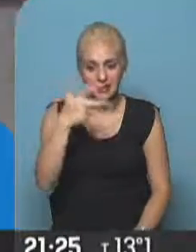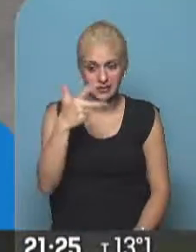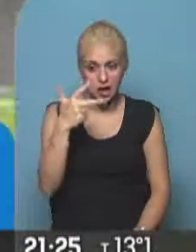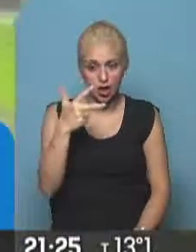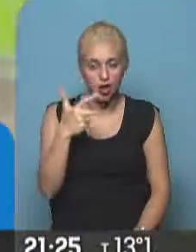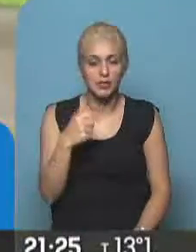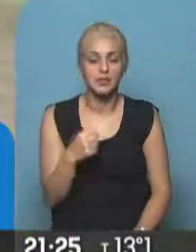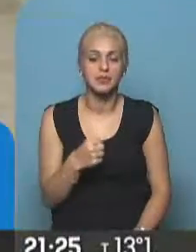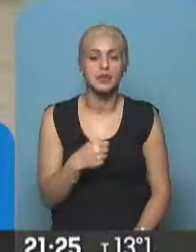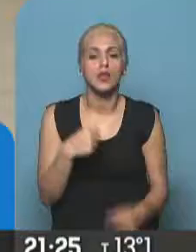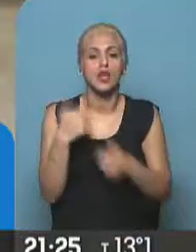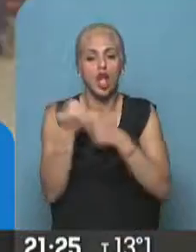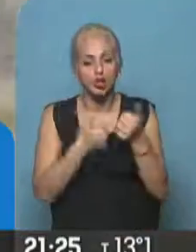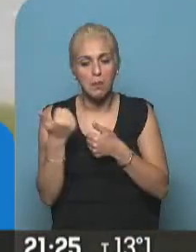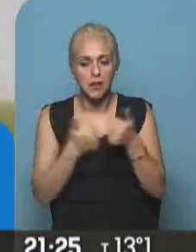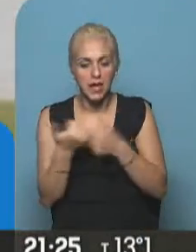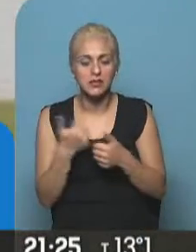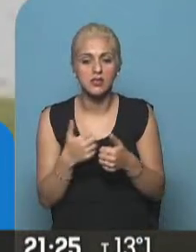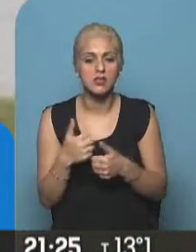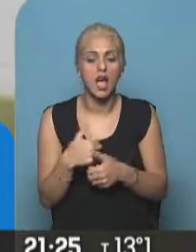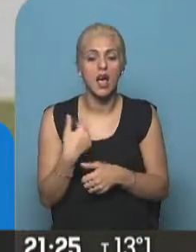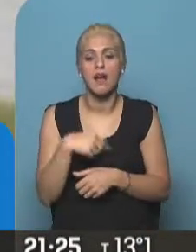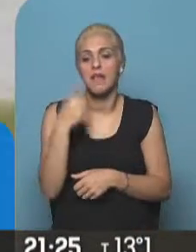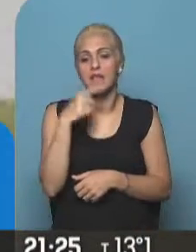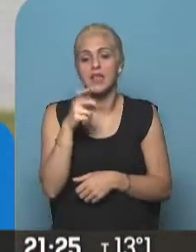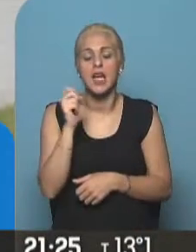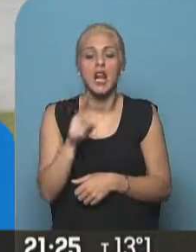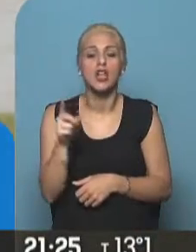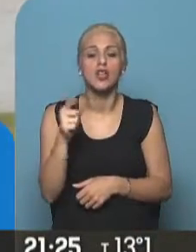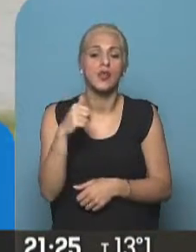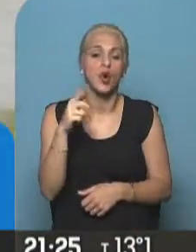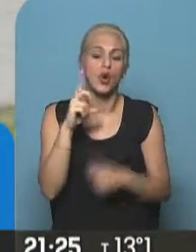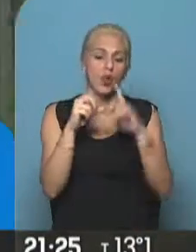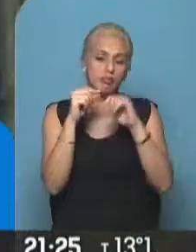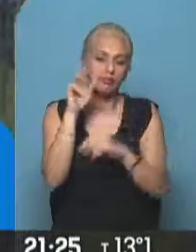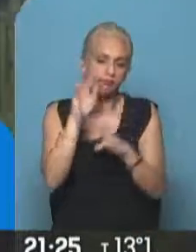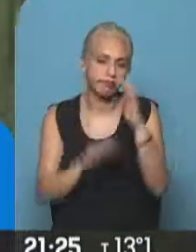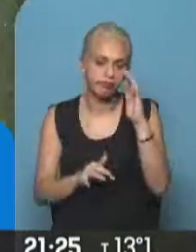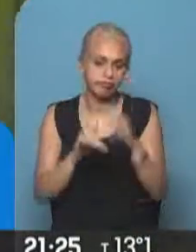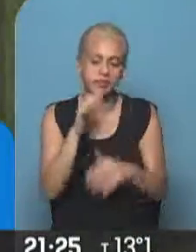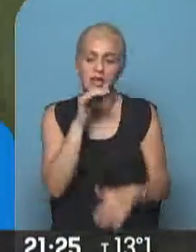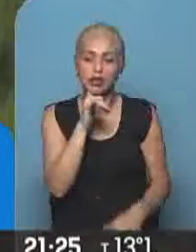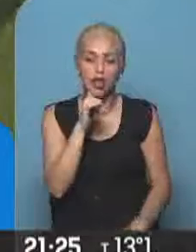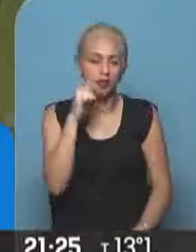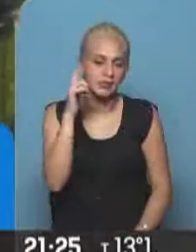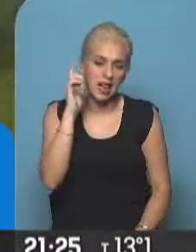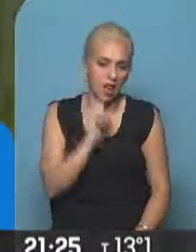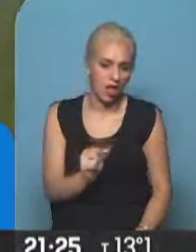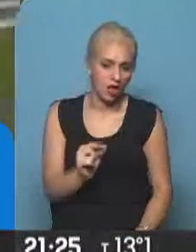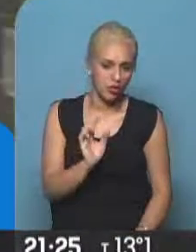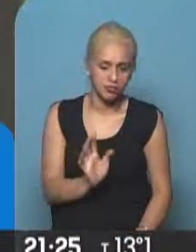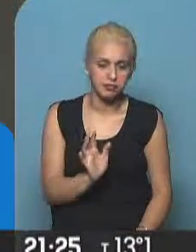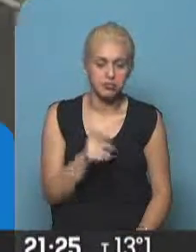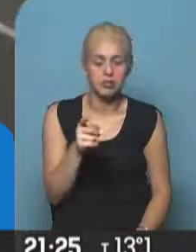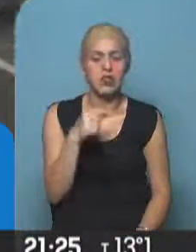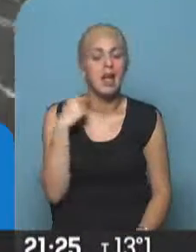en una competencia donde Carlos Sainz finalizó de 14º, lejos, y mal también para el español Fernando